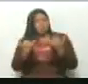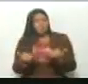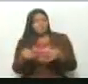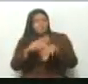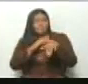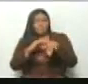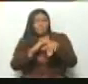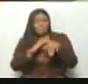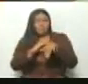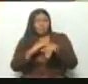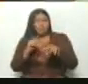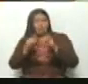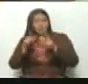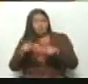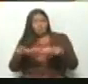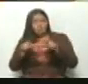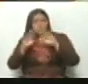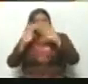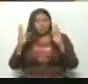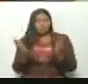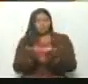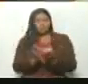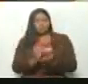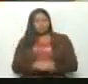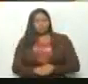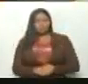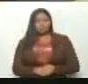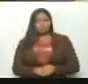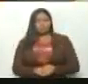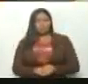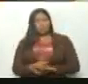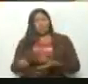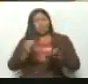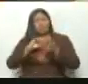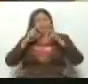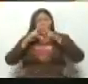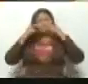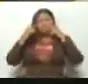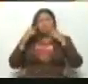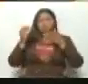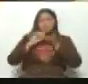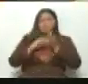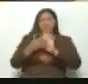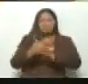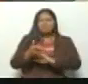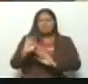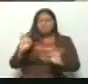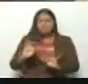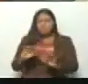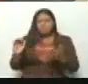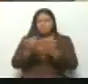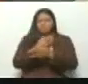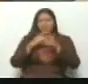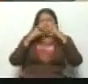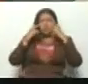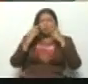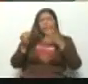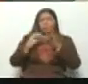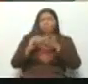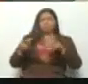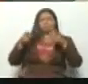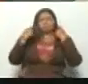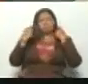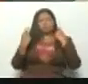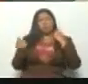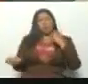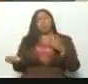ministra, hay lugares del mundo donde eliminan el tapaboca, luego vuelven a colocar el tapaboca. Y es como, le eliminamos el tapaboca un tiempo, luego